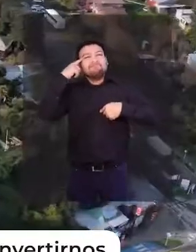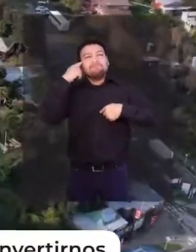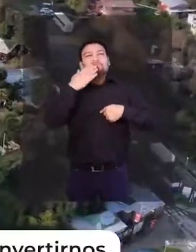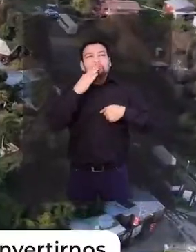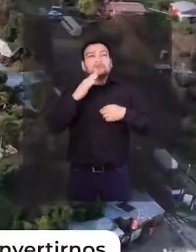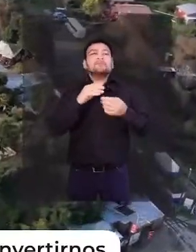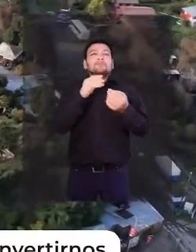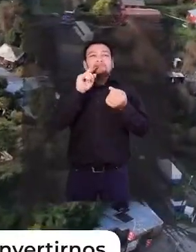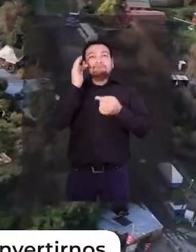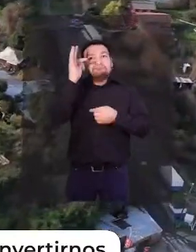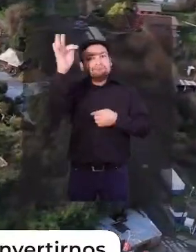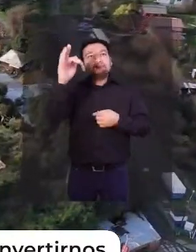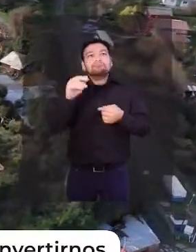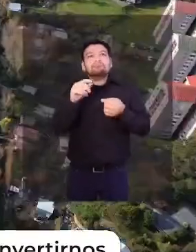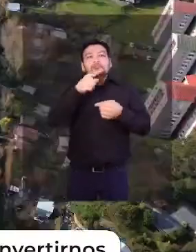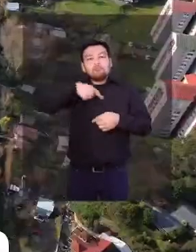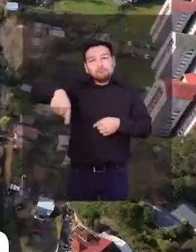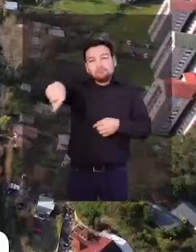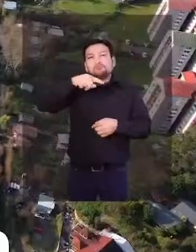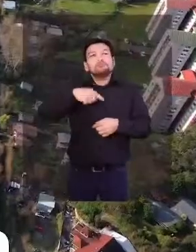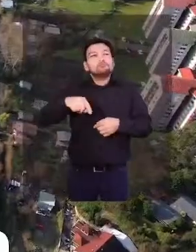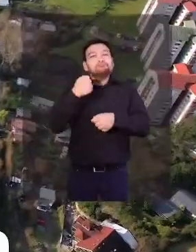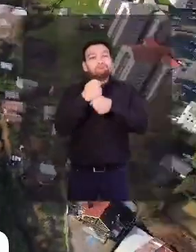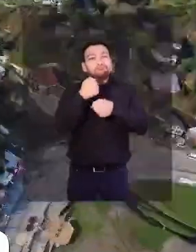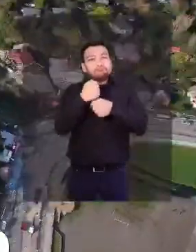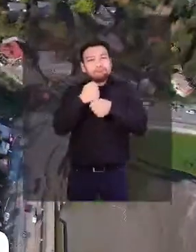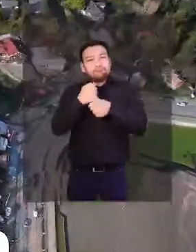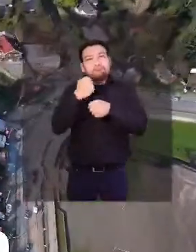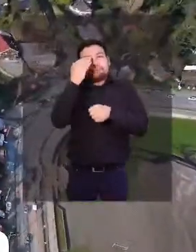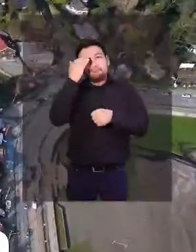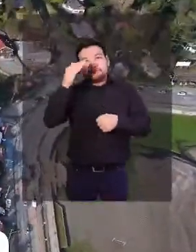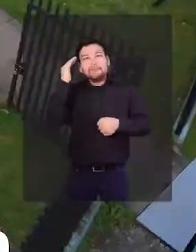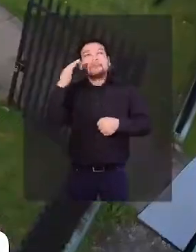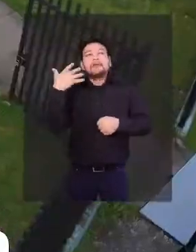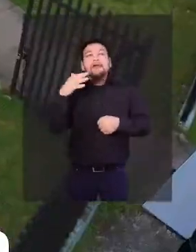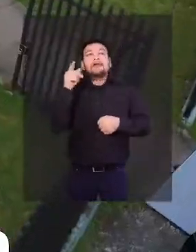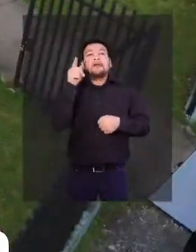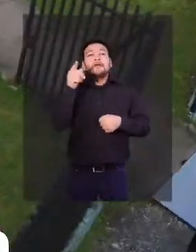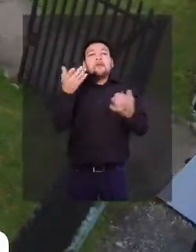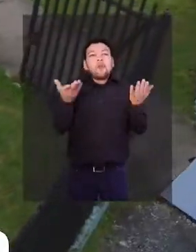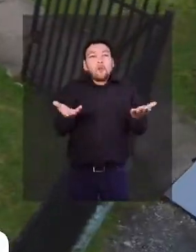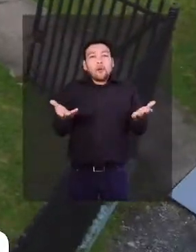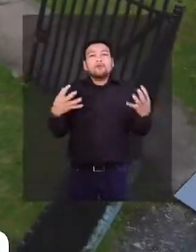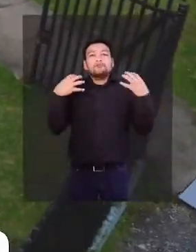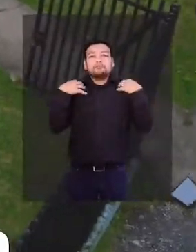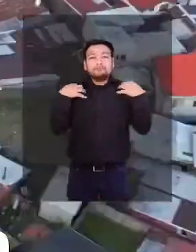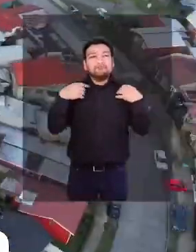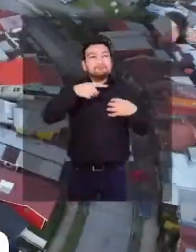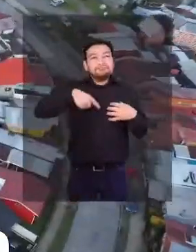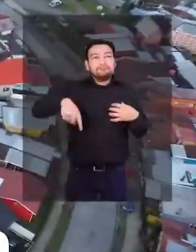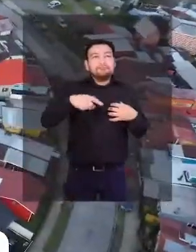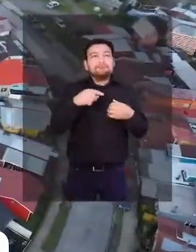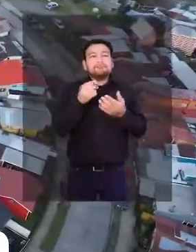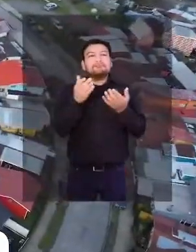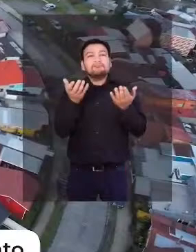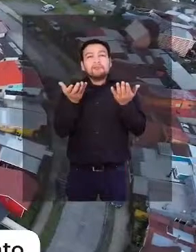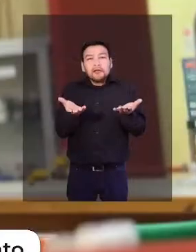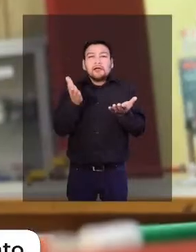educación superior en la región, consolidándonos como un centro académico de relevancia en la capital